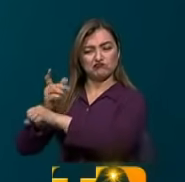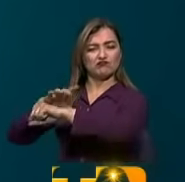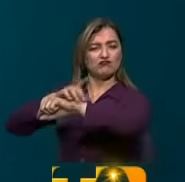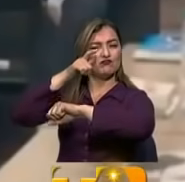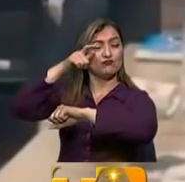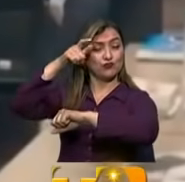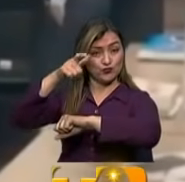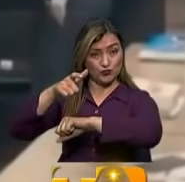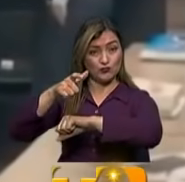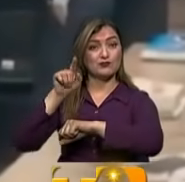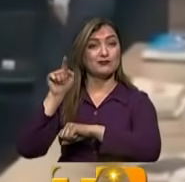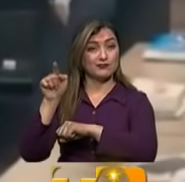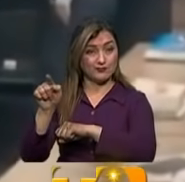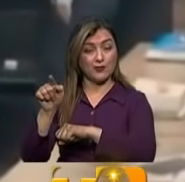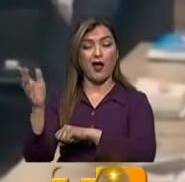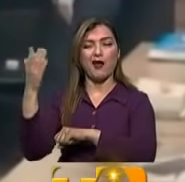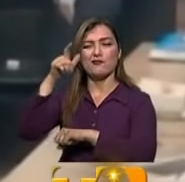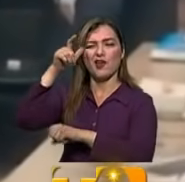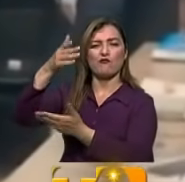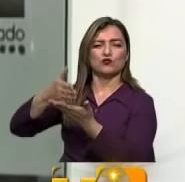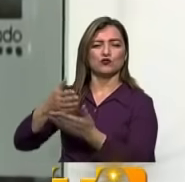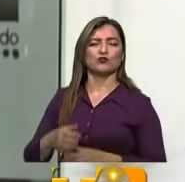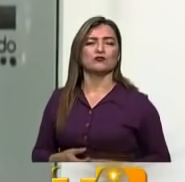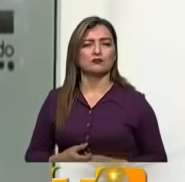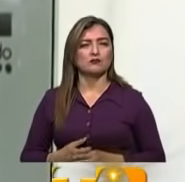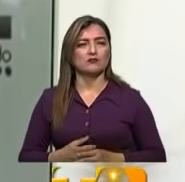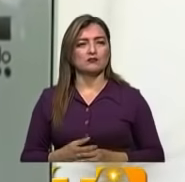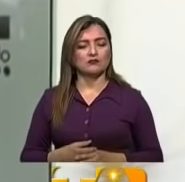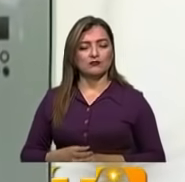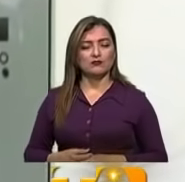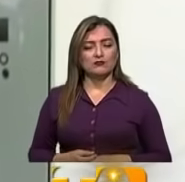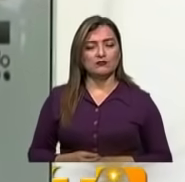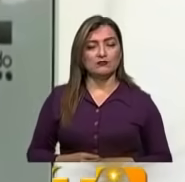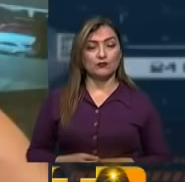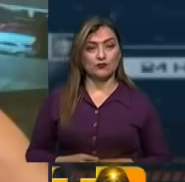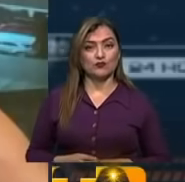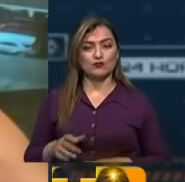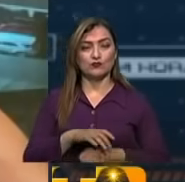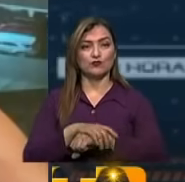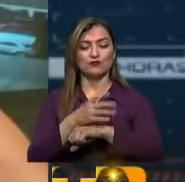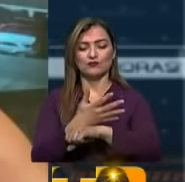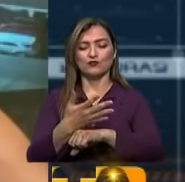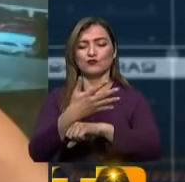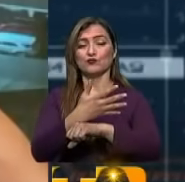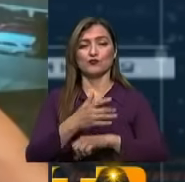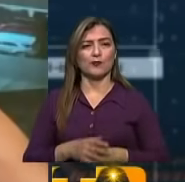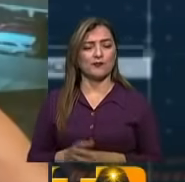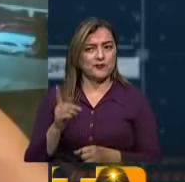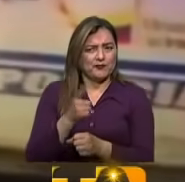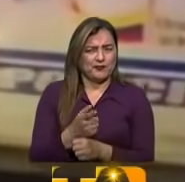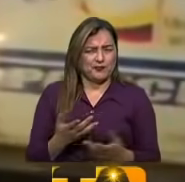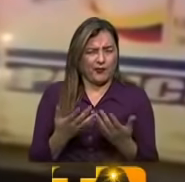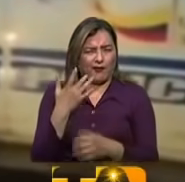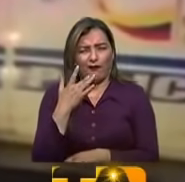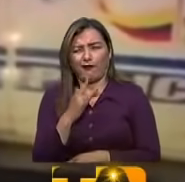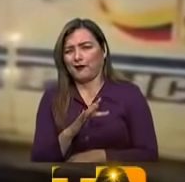fiscal Izquierdo al que ella lo suspendió en funciones. Izquierdo llevaba 5 horas detenido, pero detrás de esta detención había